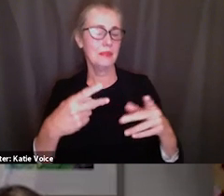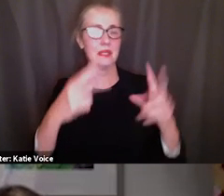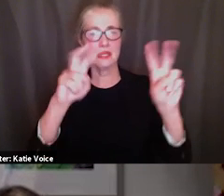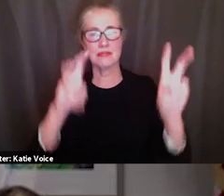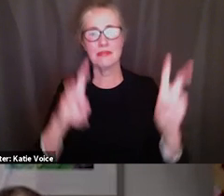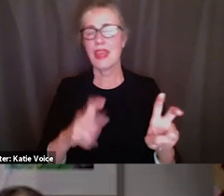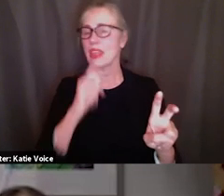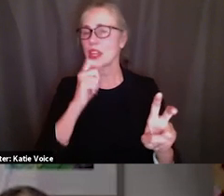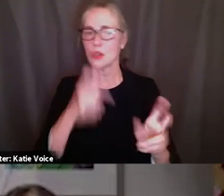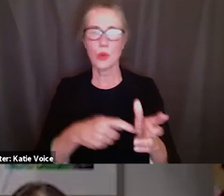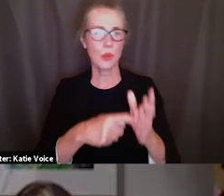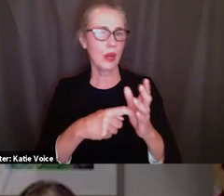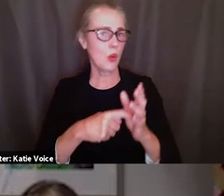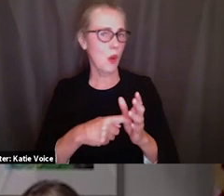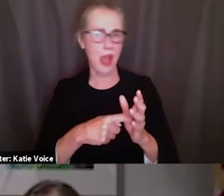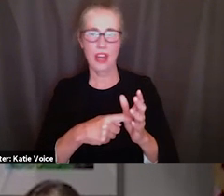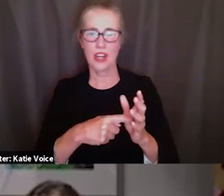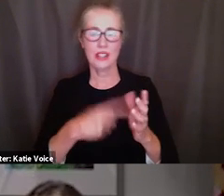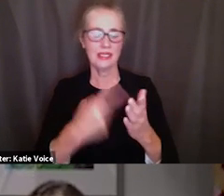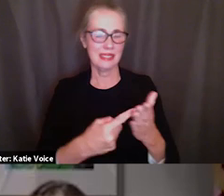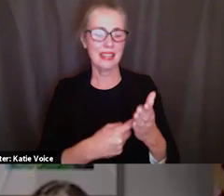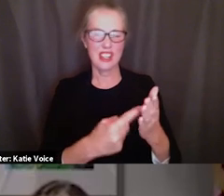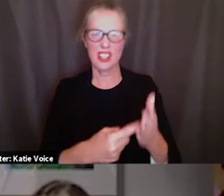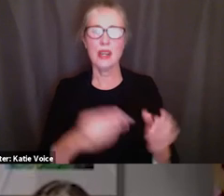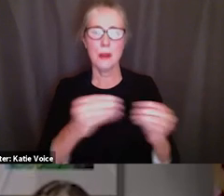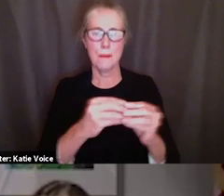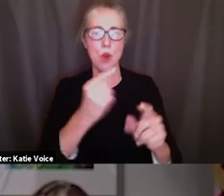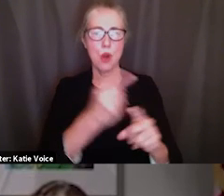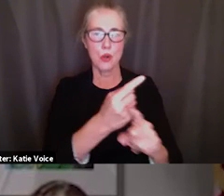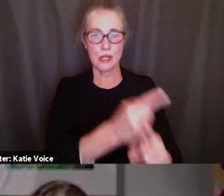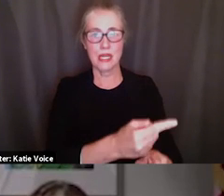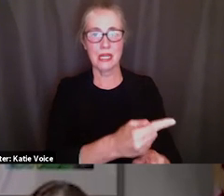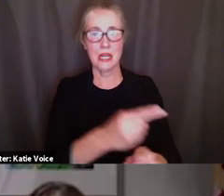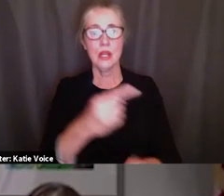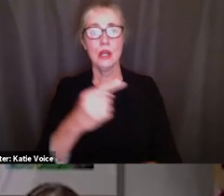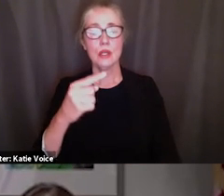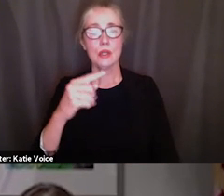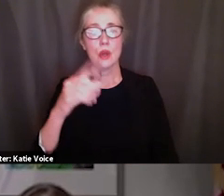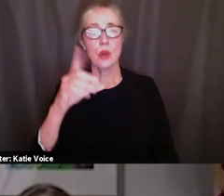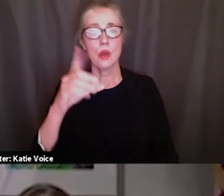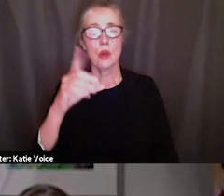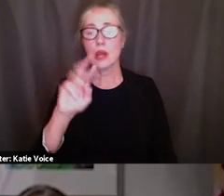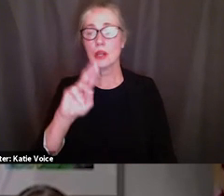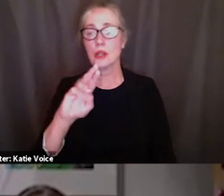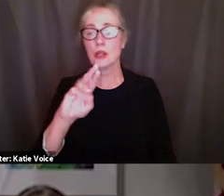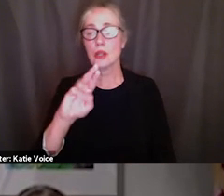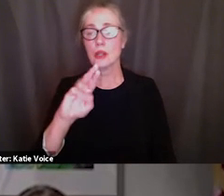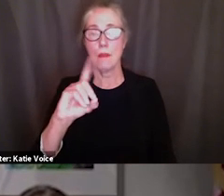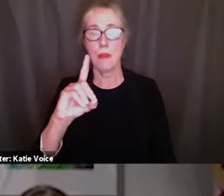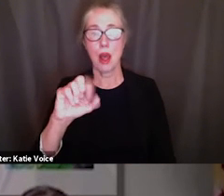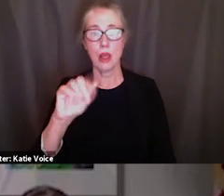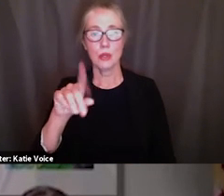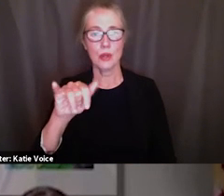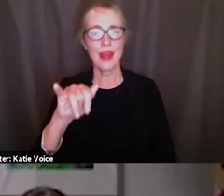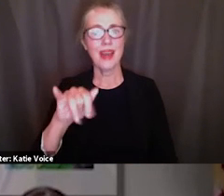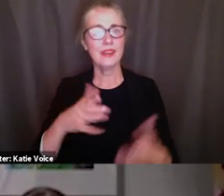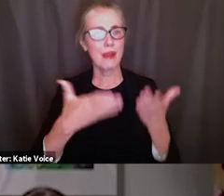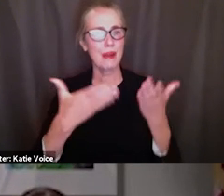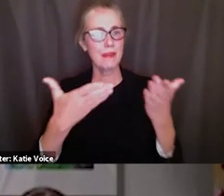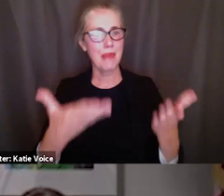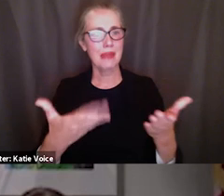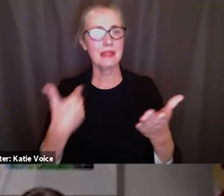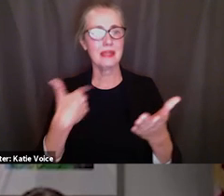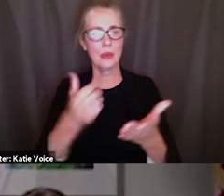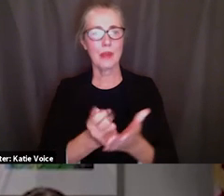de discusión. Doctora Maldonado y su personal han recomendado que el Consejo apruebe todos los asuntos del orden del consentimiento y también hemos tenido